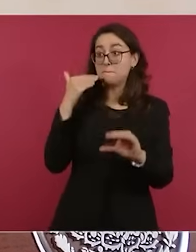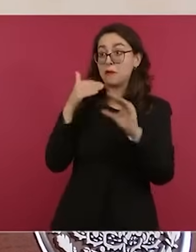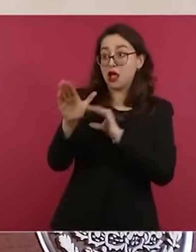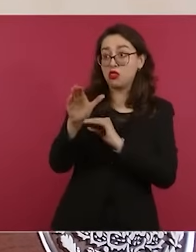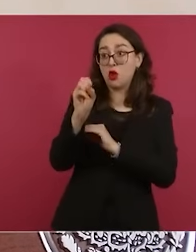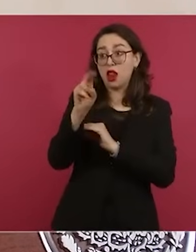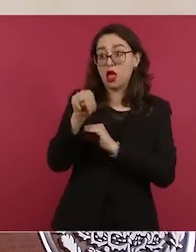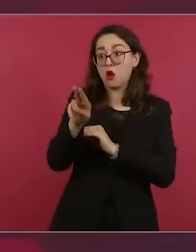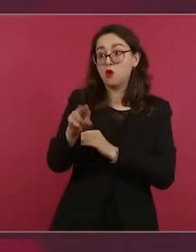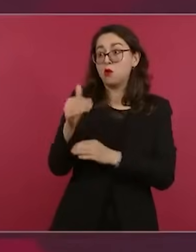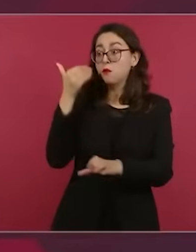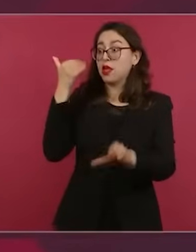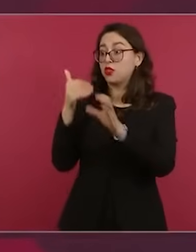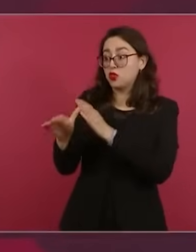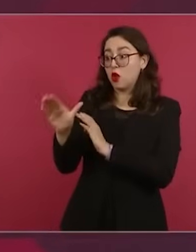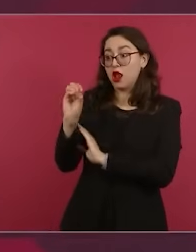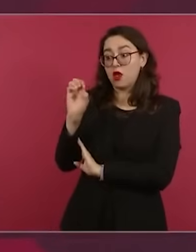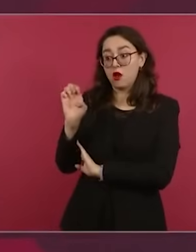y